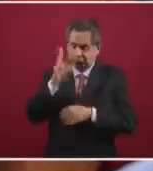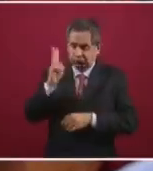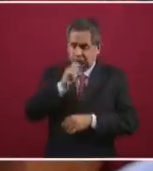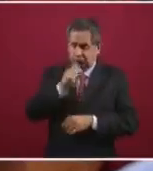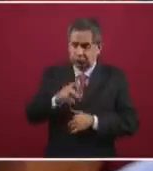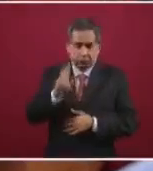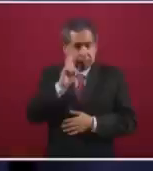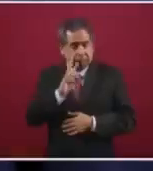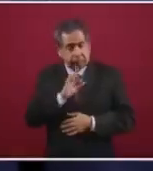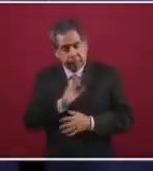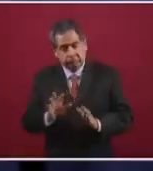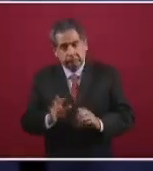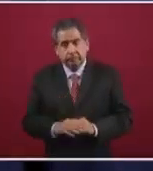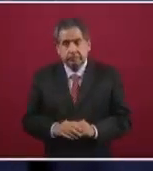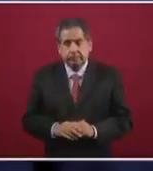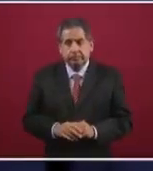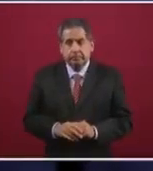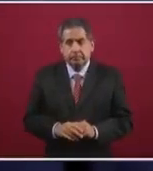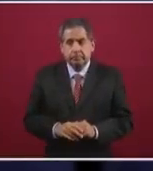Puede ser, pero